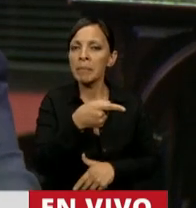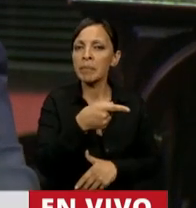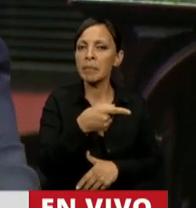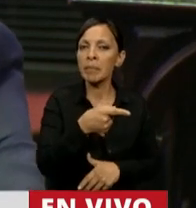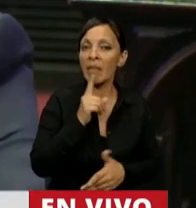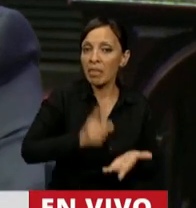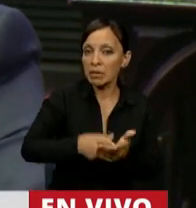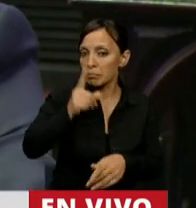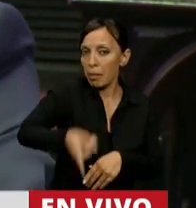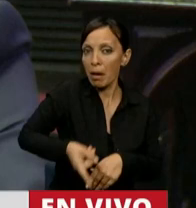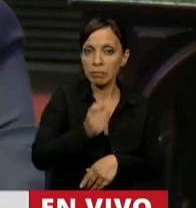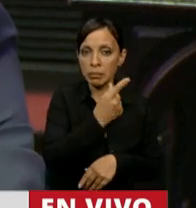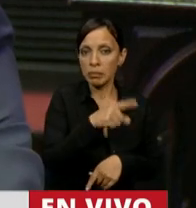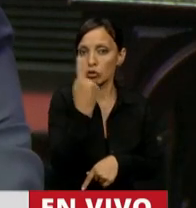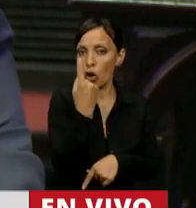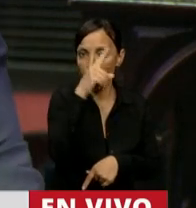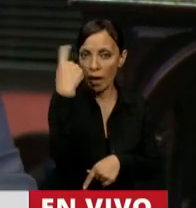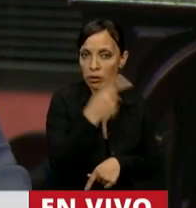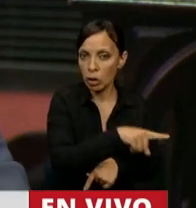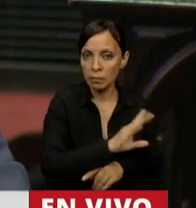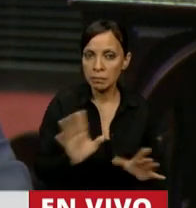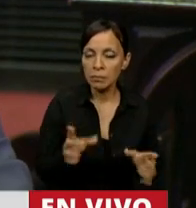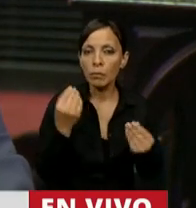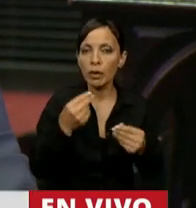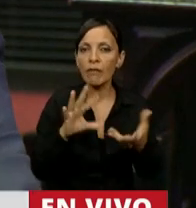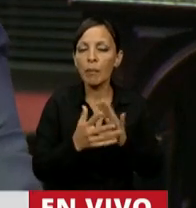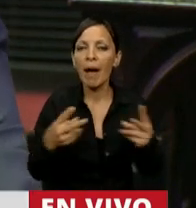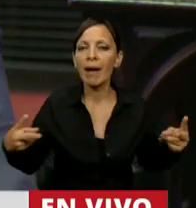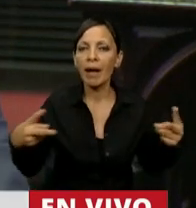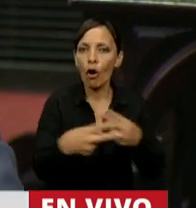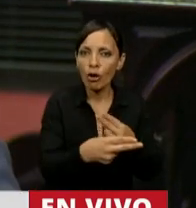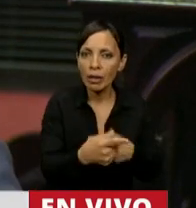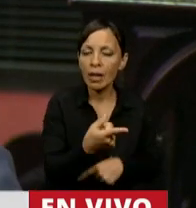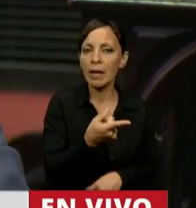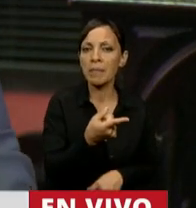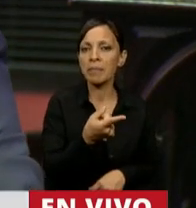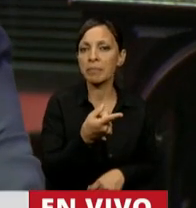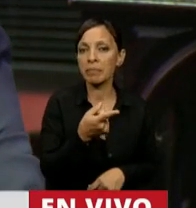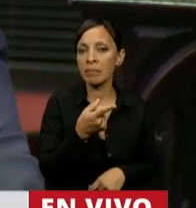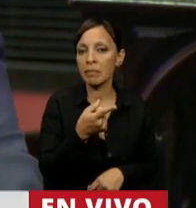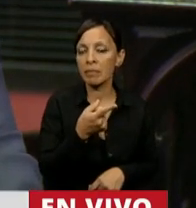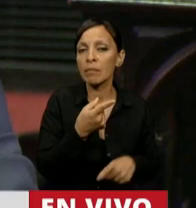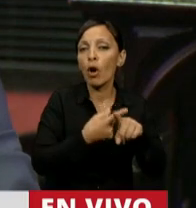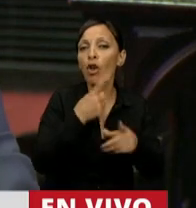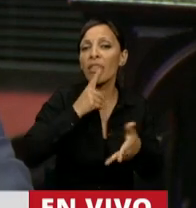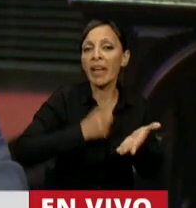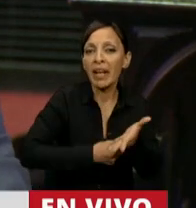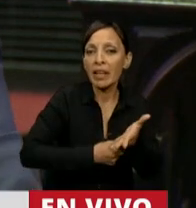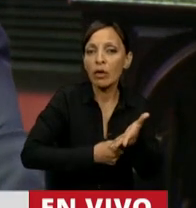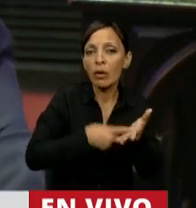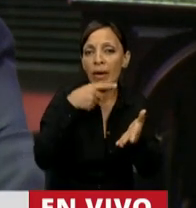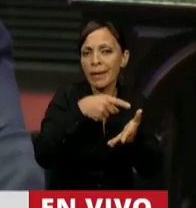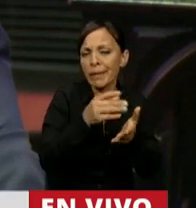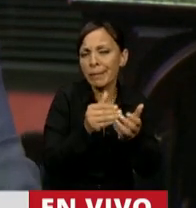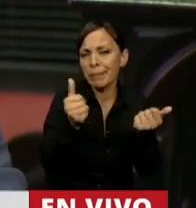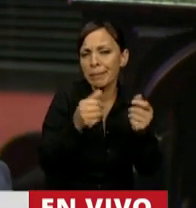y unilateral, ¿por qué? Porque el recorte que se ha hecho por decreto es claramente